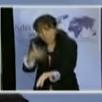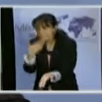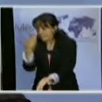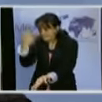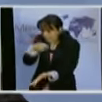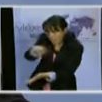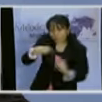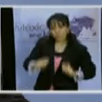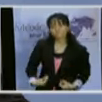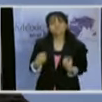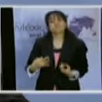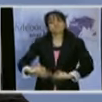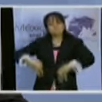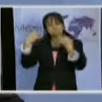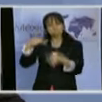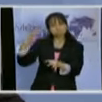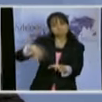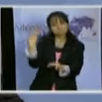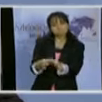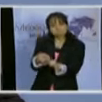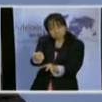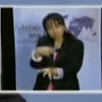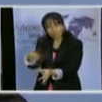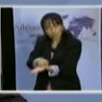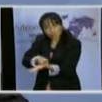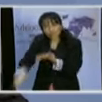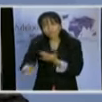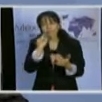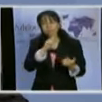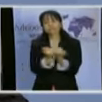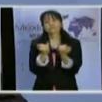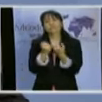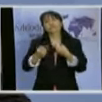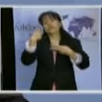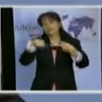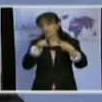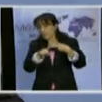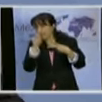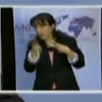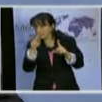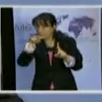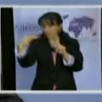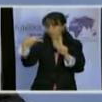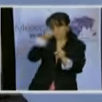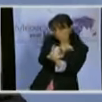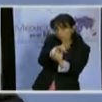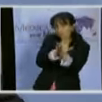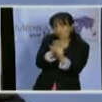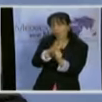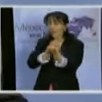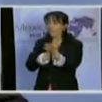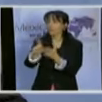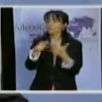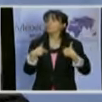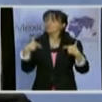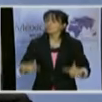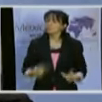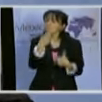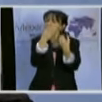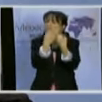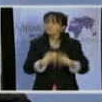segundo enfoque, que también se mencionó, pero nunca nos cansamos de enfatizarlo, el enfoque de derechos humanos. Esto implica